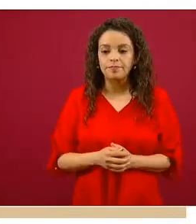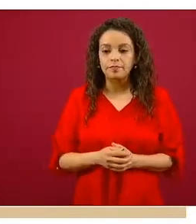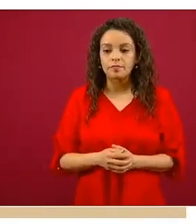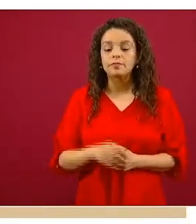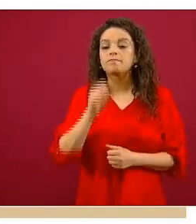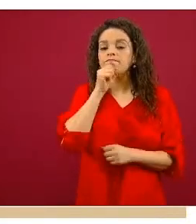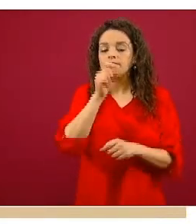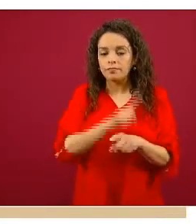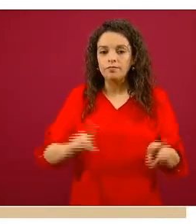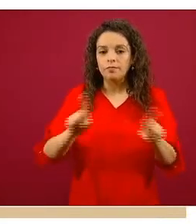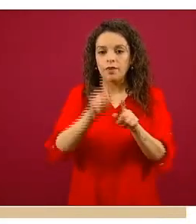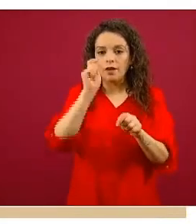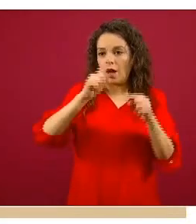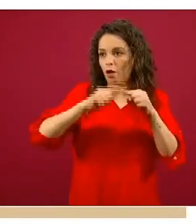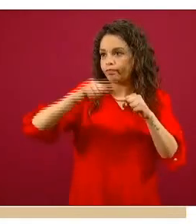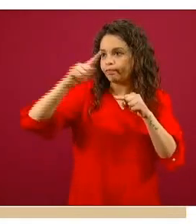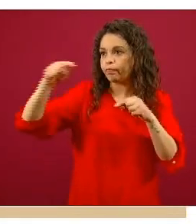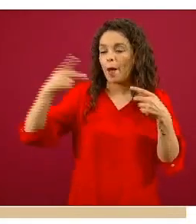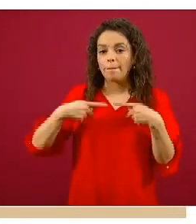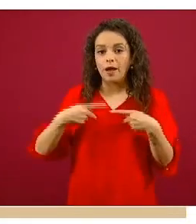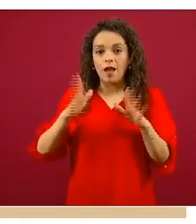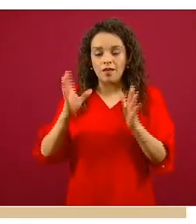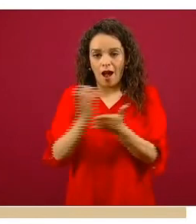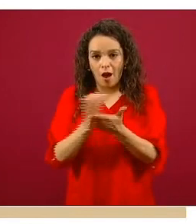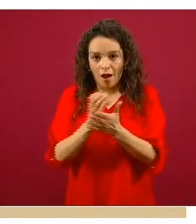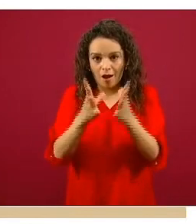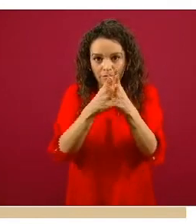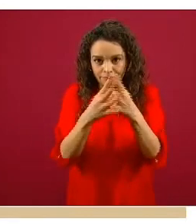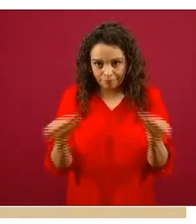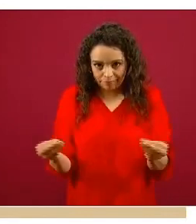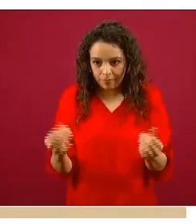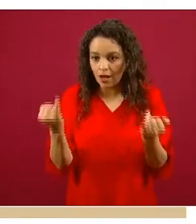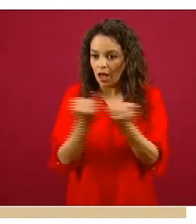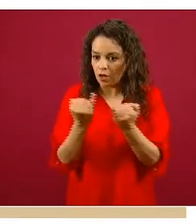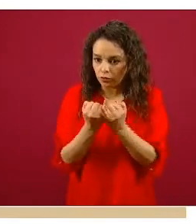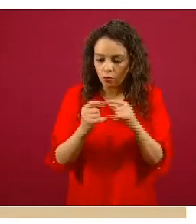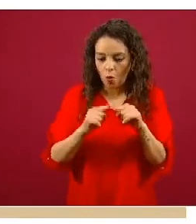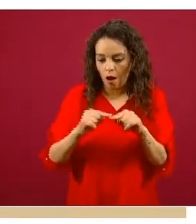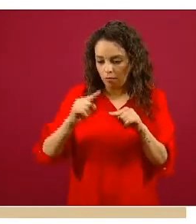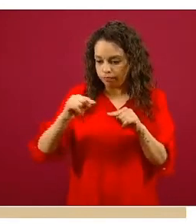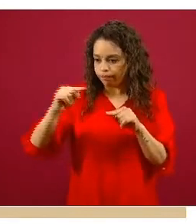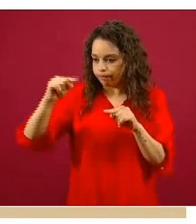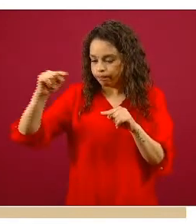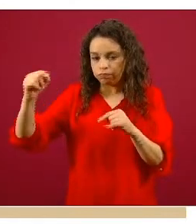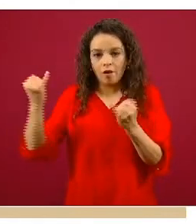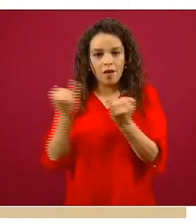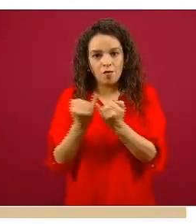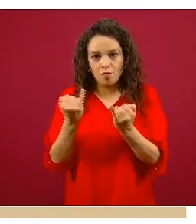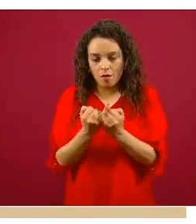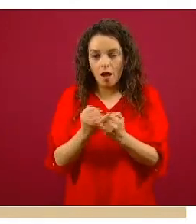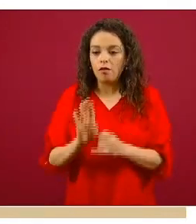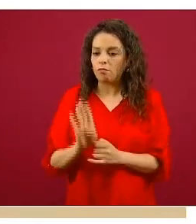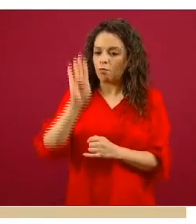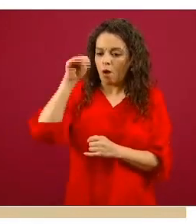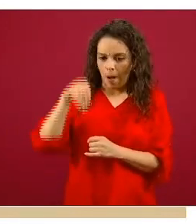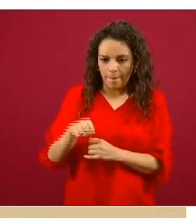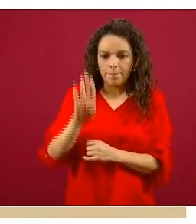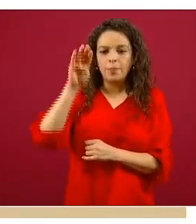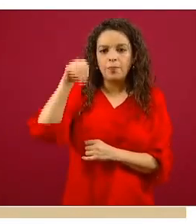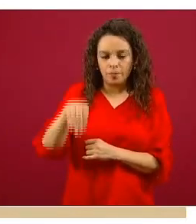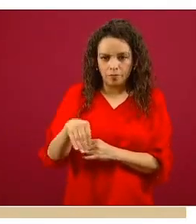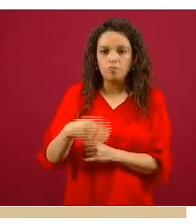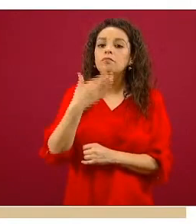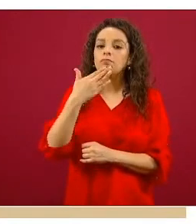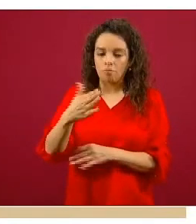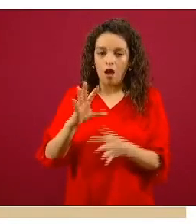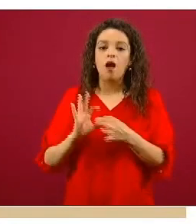personas recuperadas se incrementa en la medida que sube la de casos confirmados. Tiene también un pico y una disminución que es